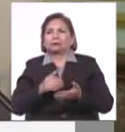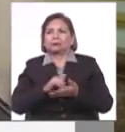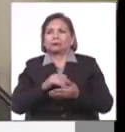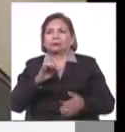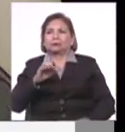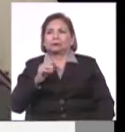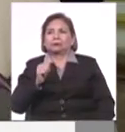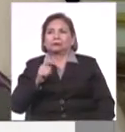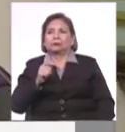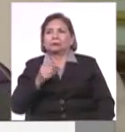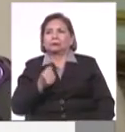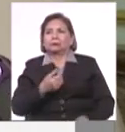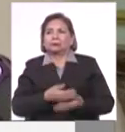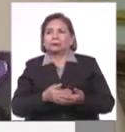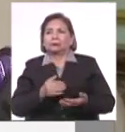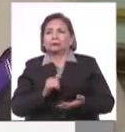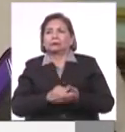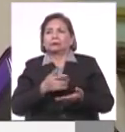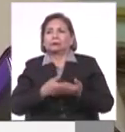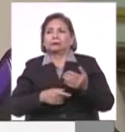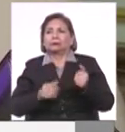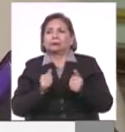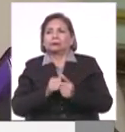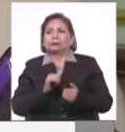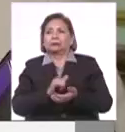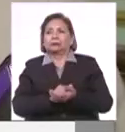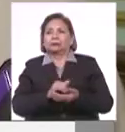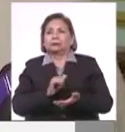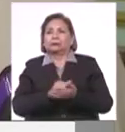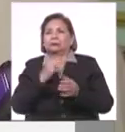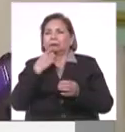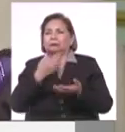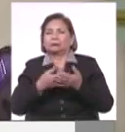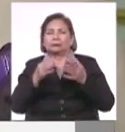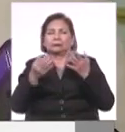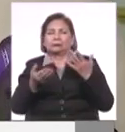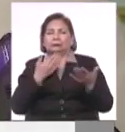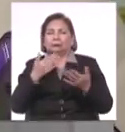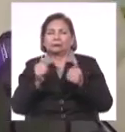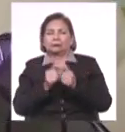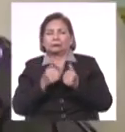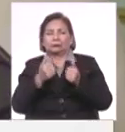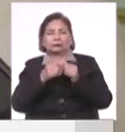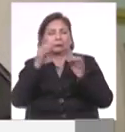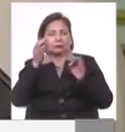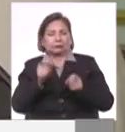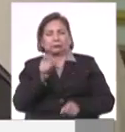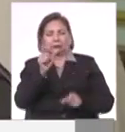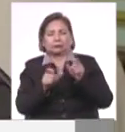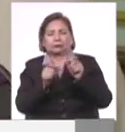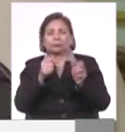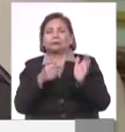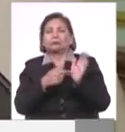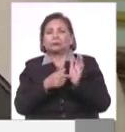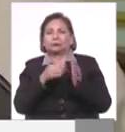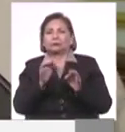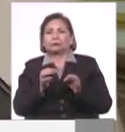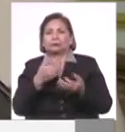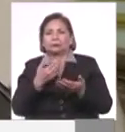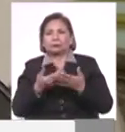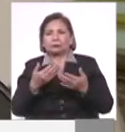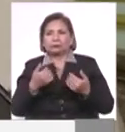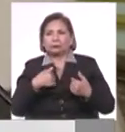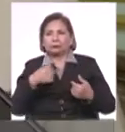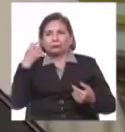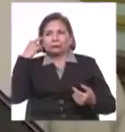pautas, nos ha de una u otra manera indicado conversar con las personas indicadas para poder avanzar. Yo creo que por